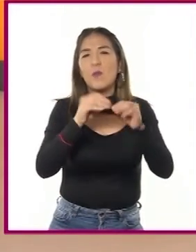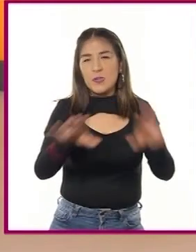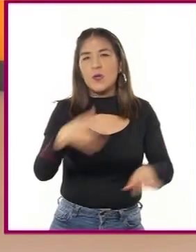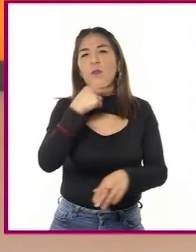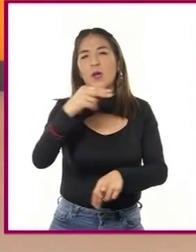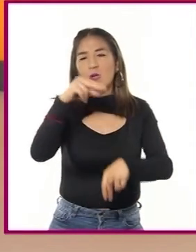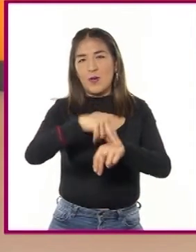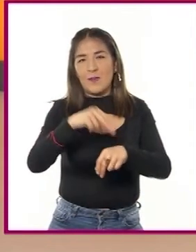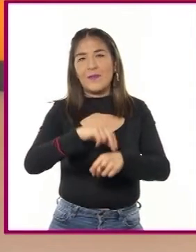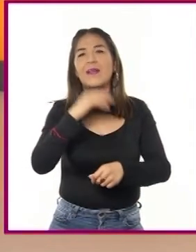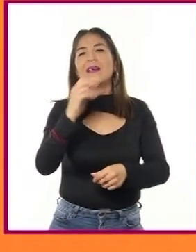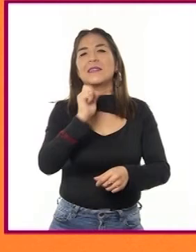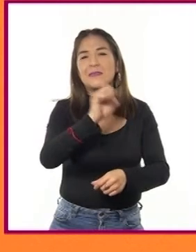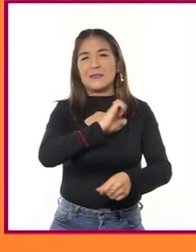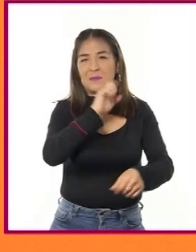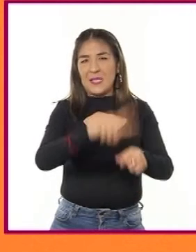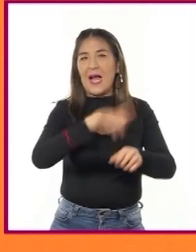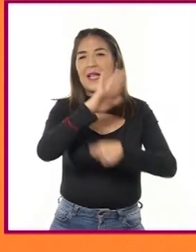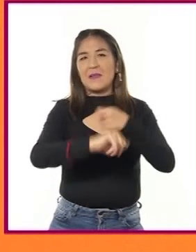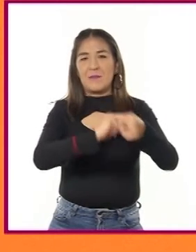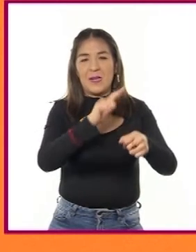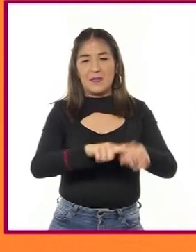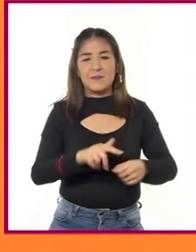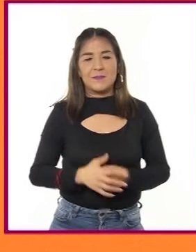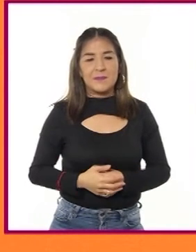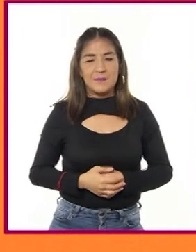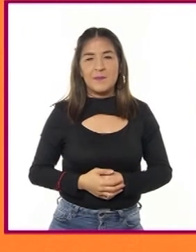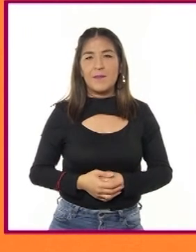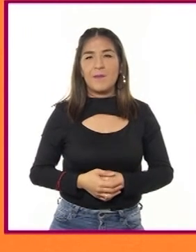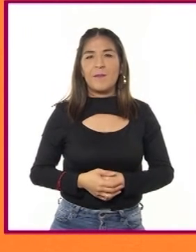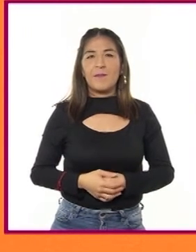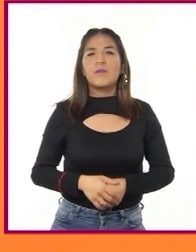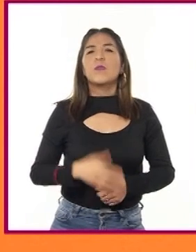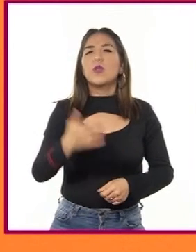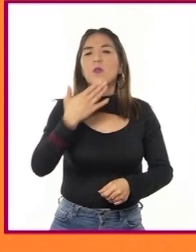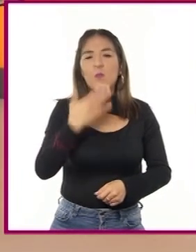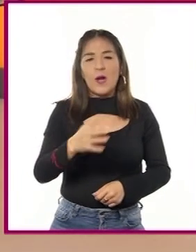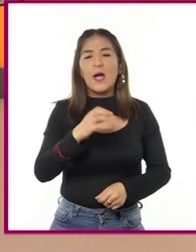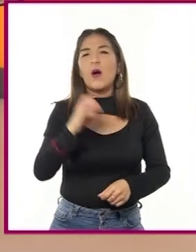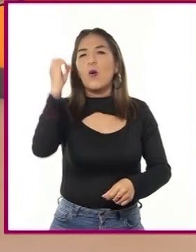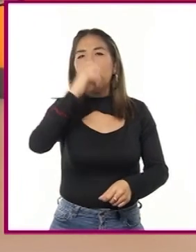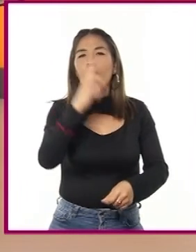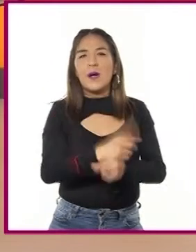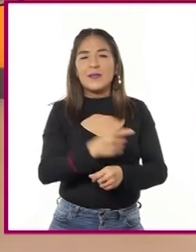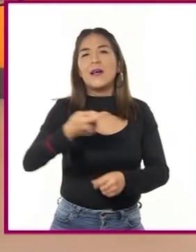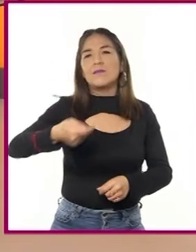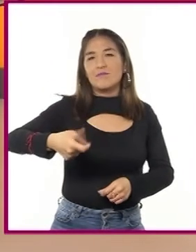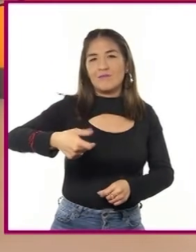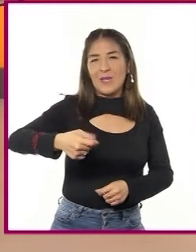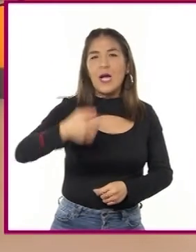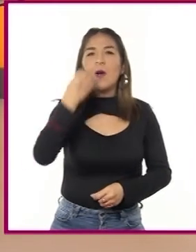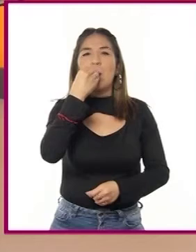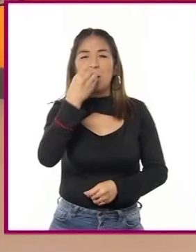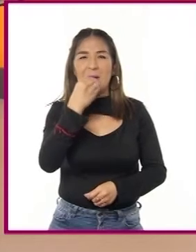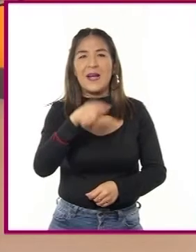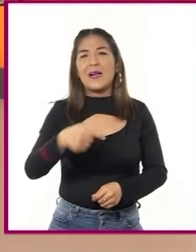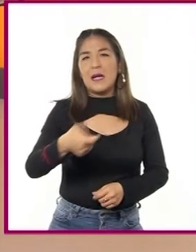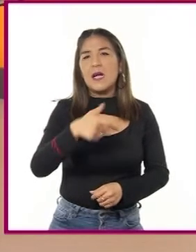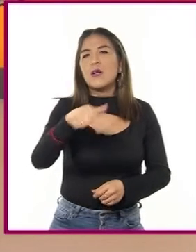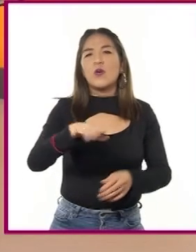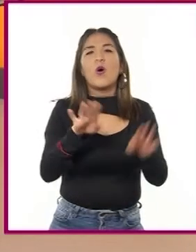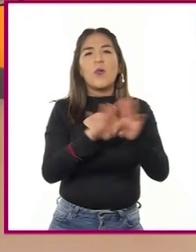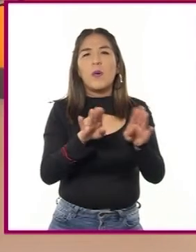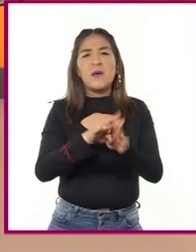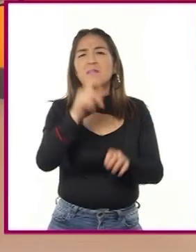veterinario zootecnista. Pieza 5. Una buena opción puede ser las croquetas, pues no se descomponen tan rápido